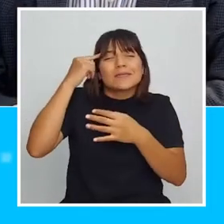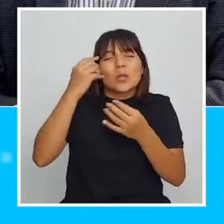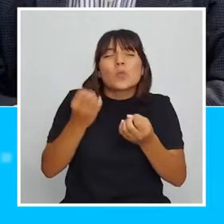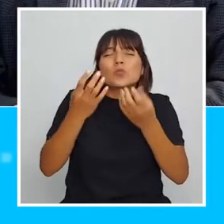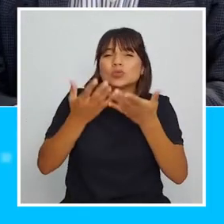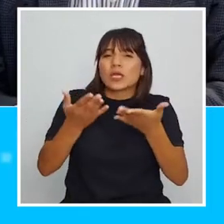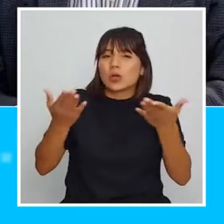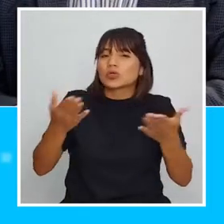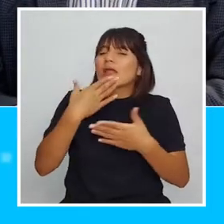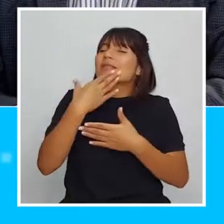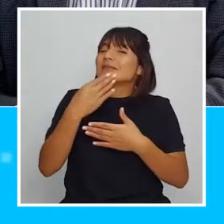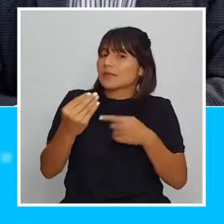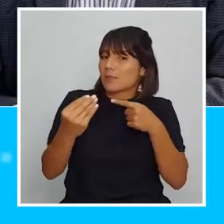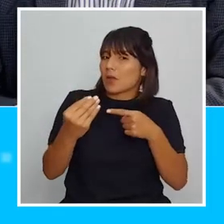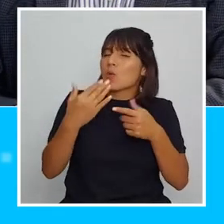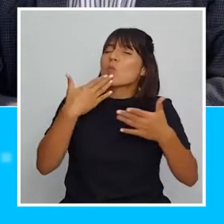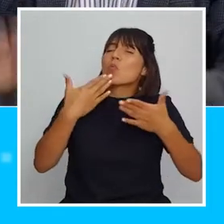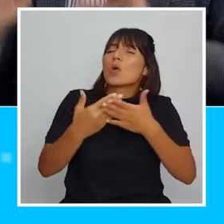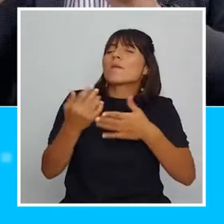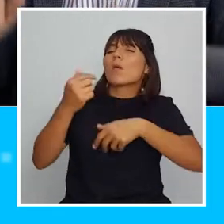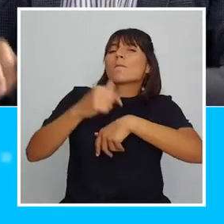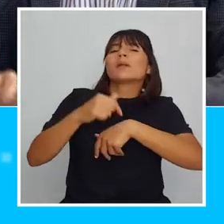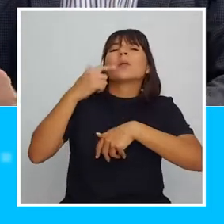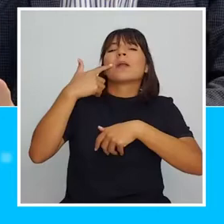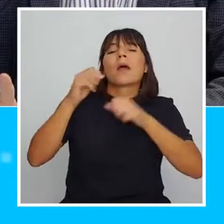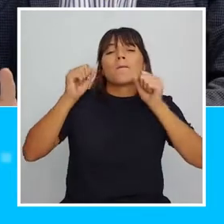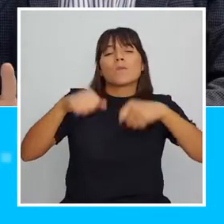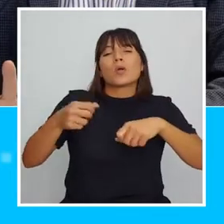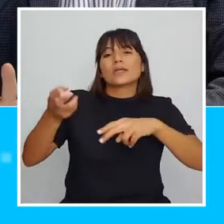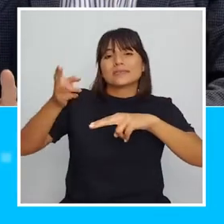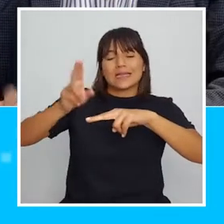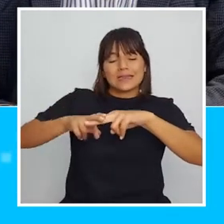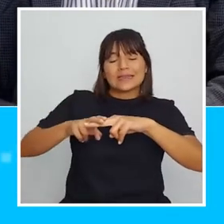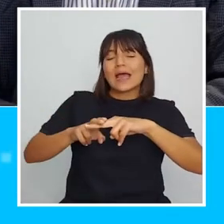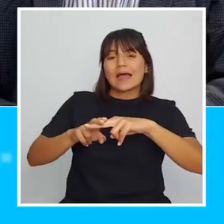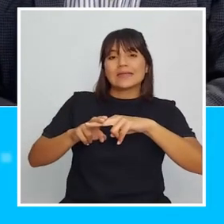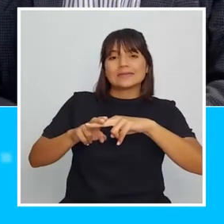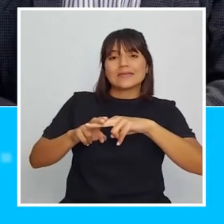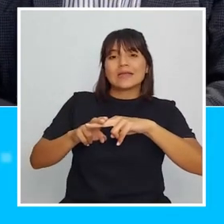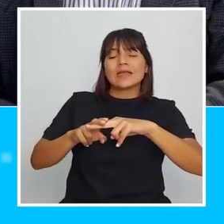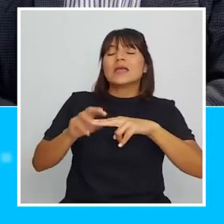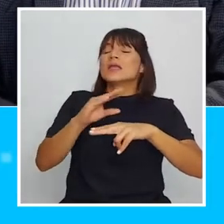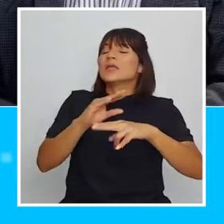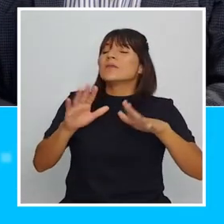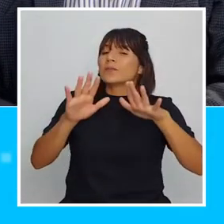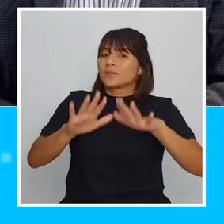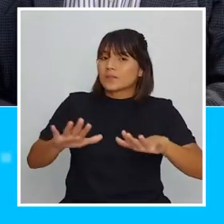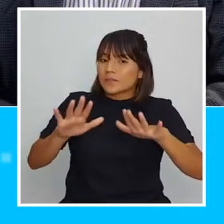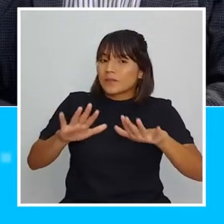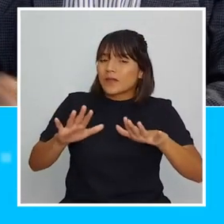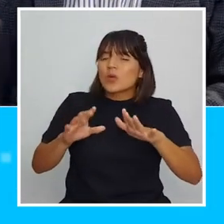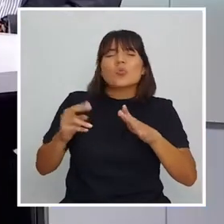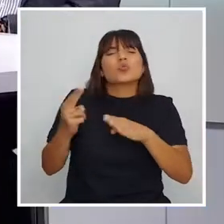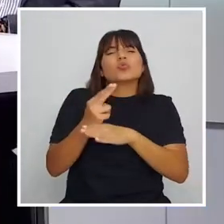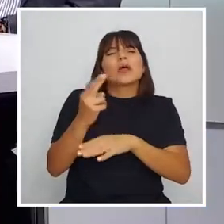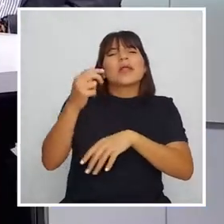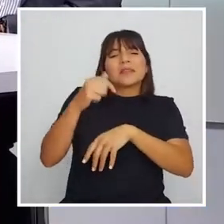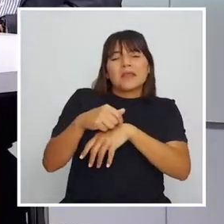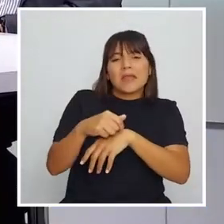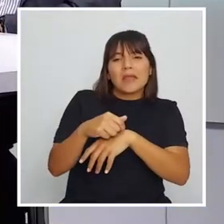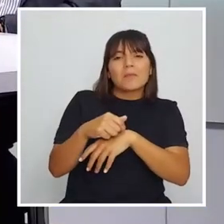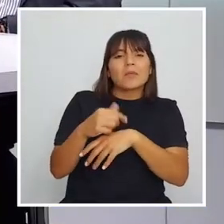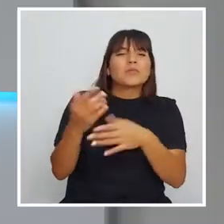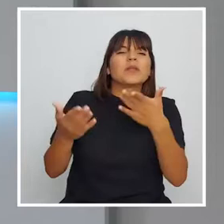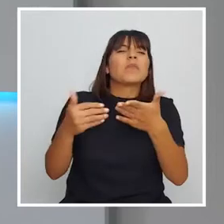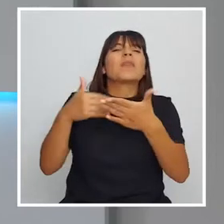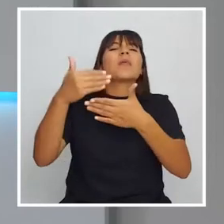un buen momento para sentarse uno baja el ritmo en diciembre, uno baja el ritmo. Entonces sacar un chance, puede ser de ahí después